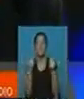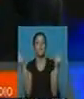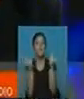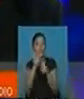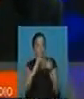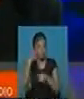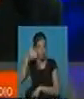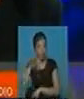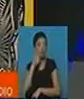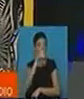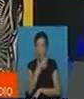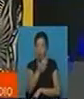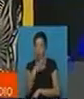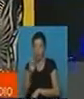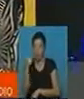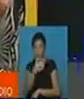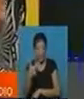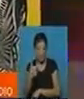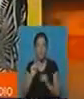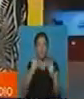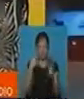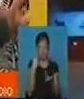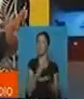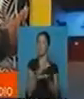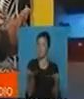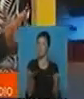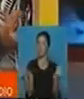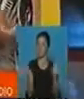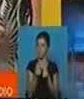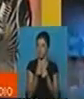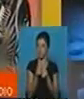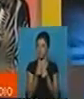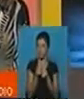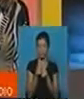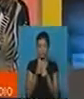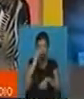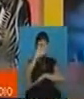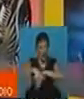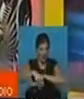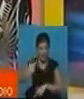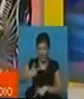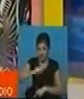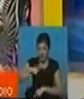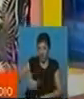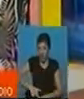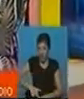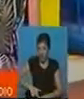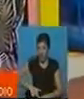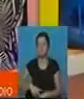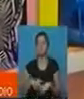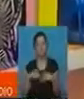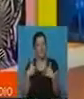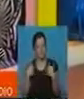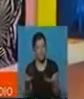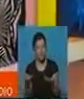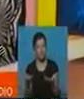armas en Estados Unidos hoy, sino que hay mucha exhibición, porte directamente de las armas. Entonces, aquí ha habido